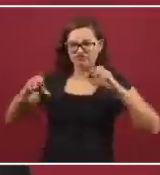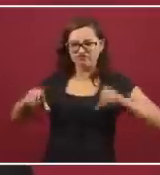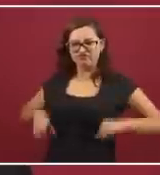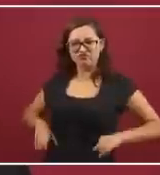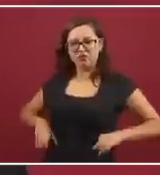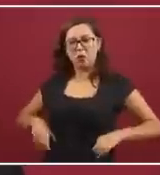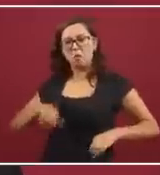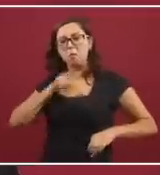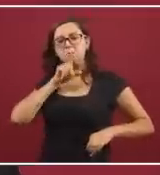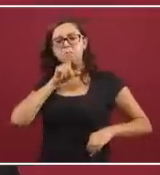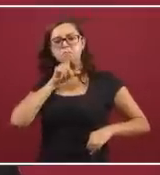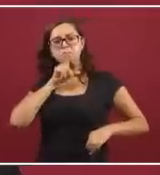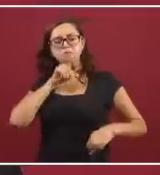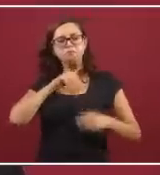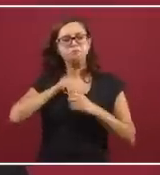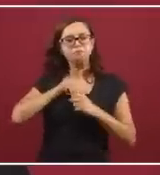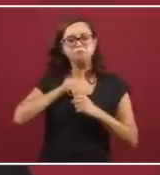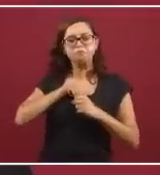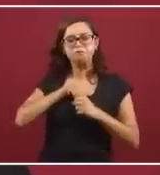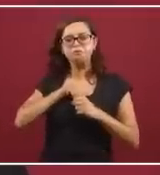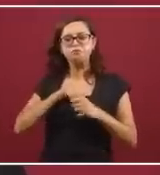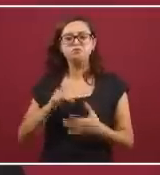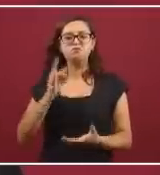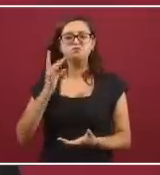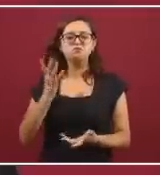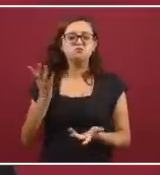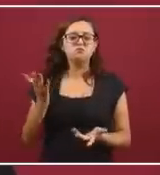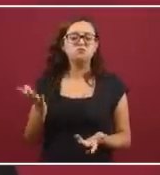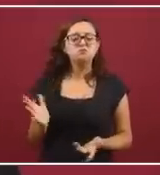era la propina